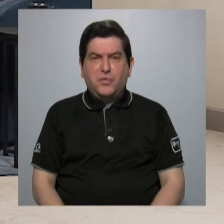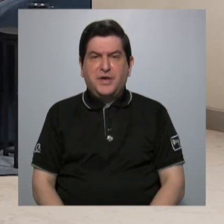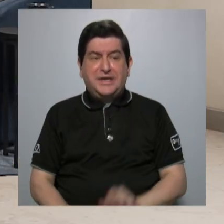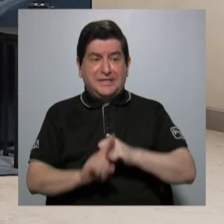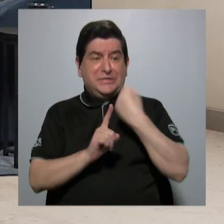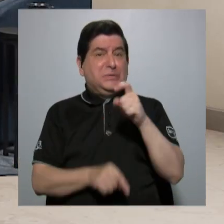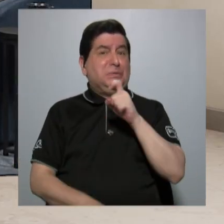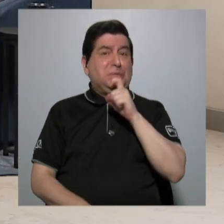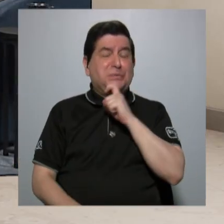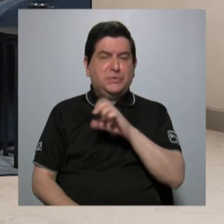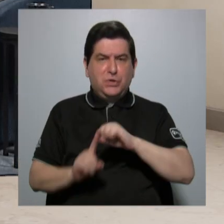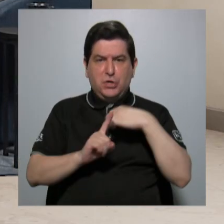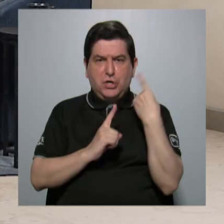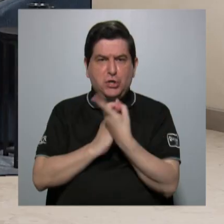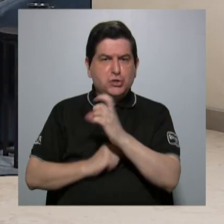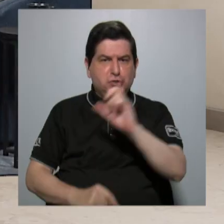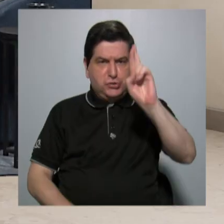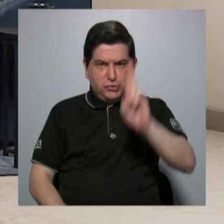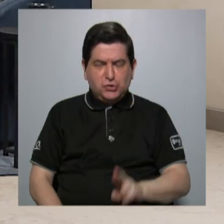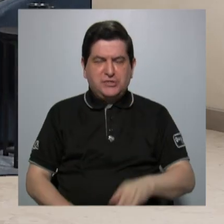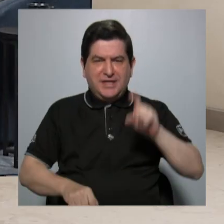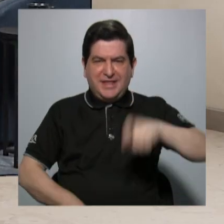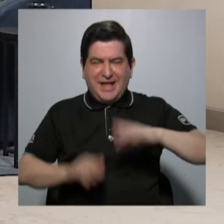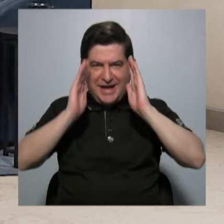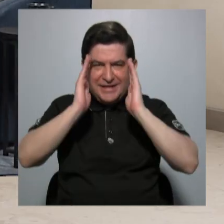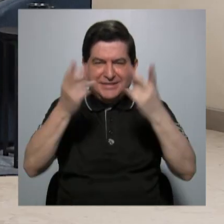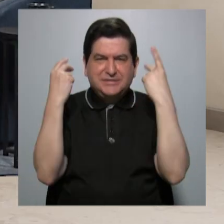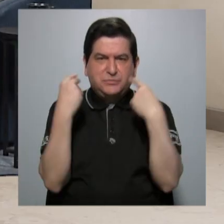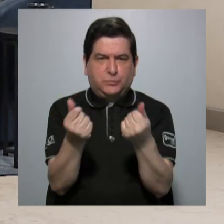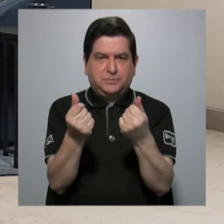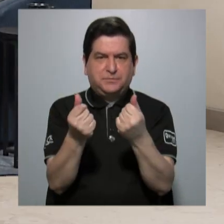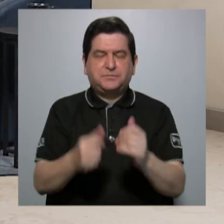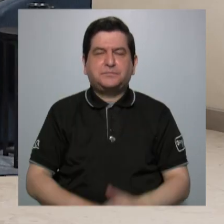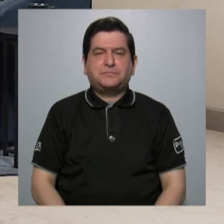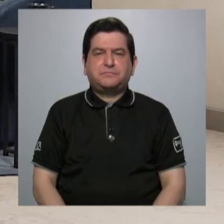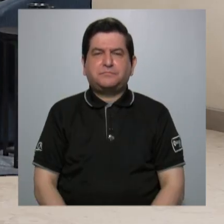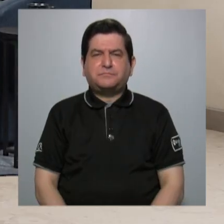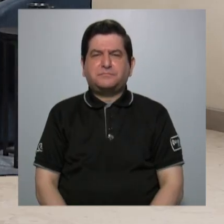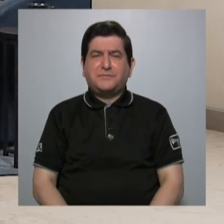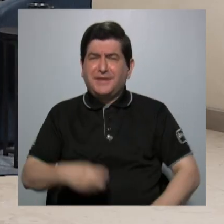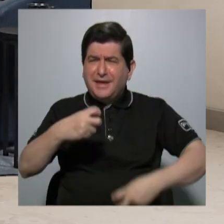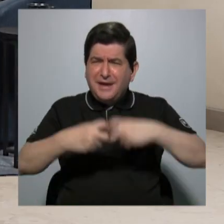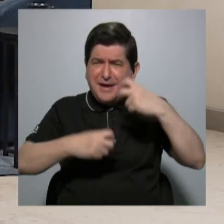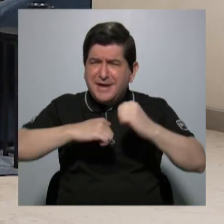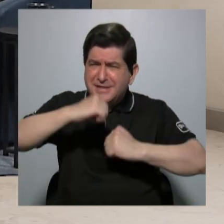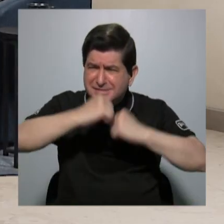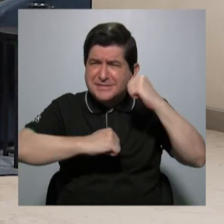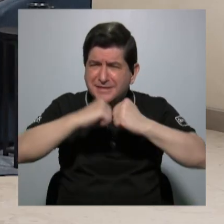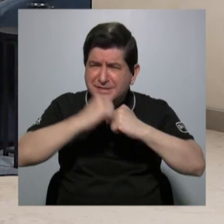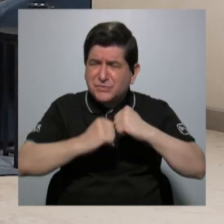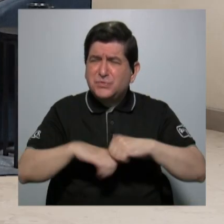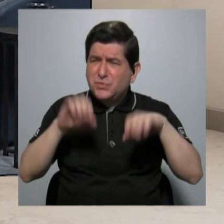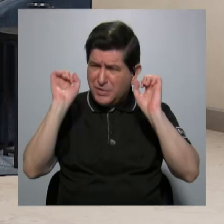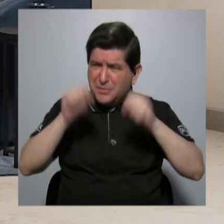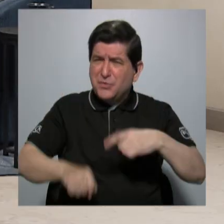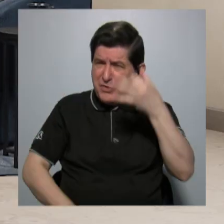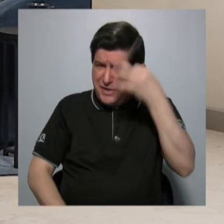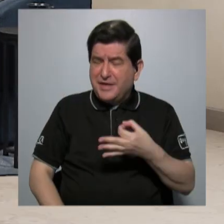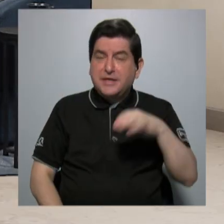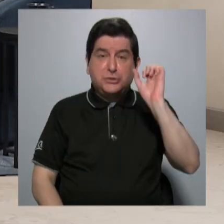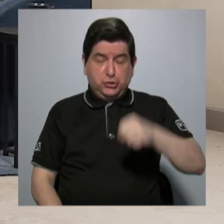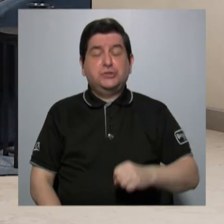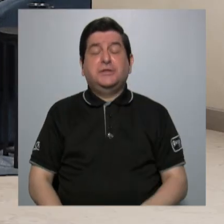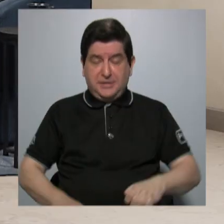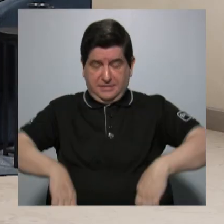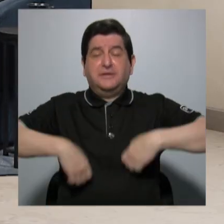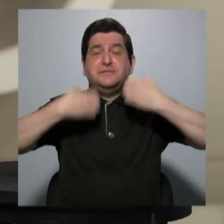una brasa y la sociedad costarricense que hay que atender de inmediato. ¿Podemos hablar de una crisis estructural? Sí, tenemos una